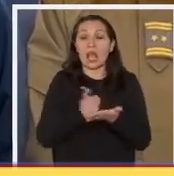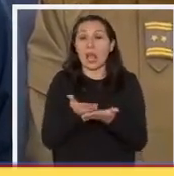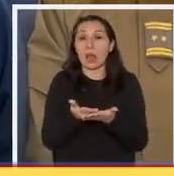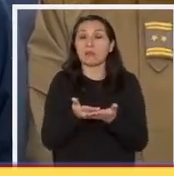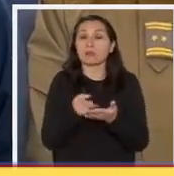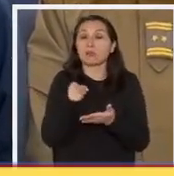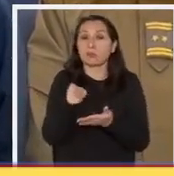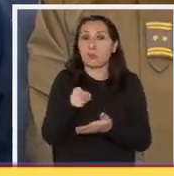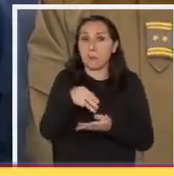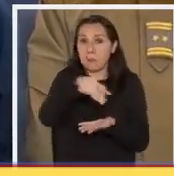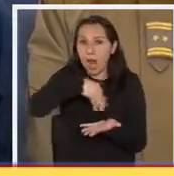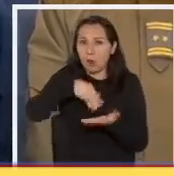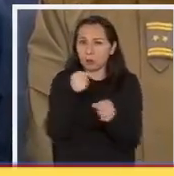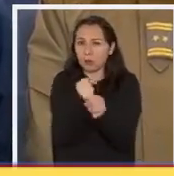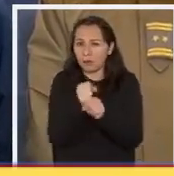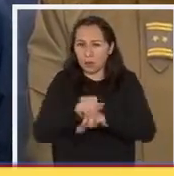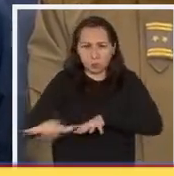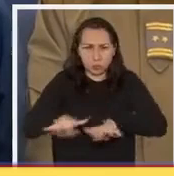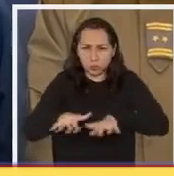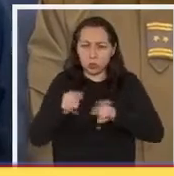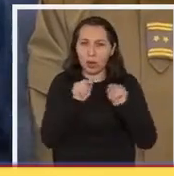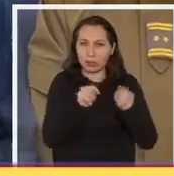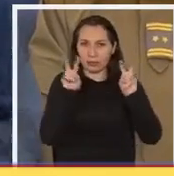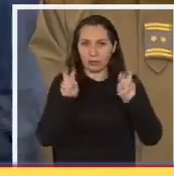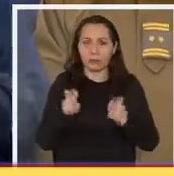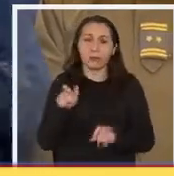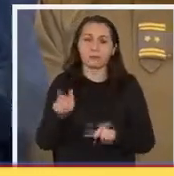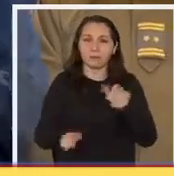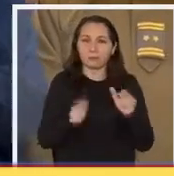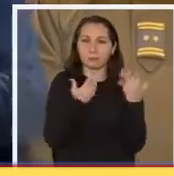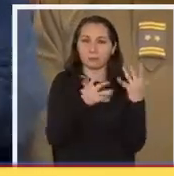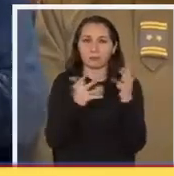Maule estamos trabajando intensamente en aquello.